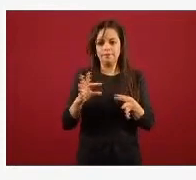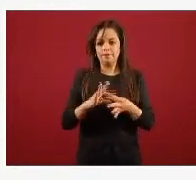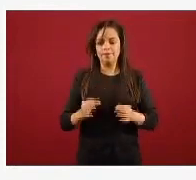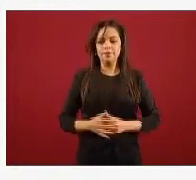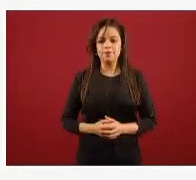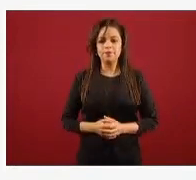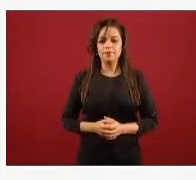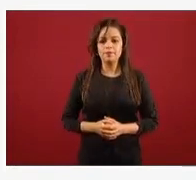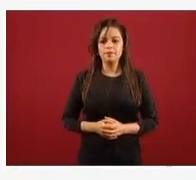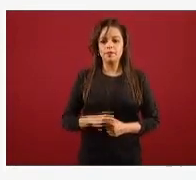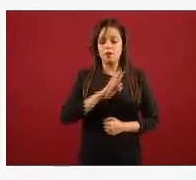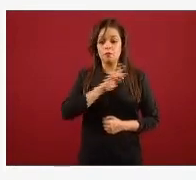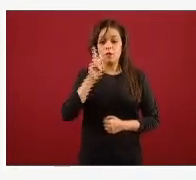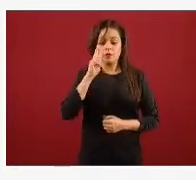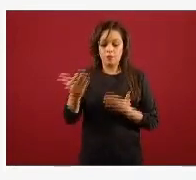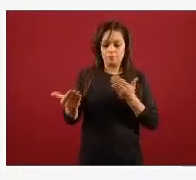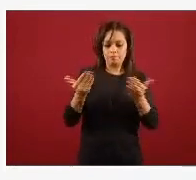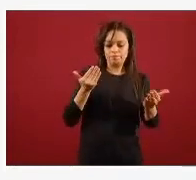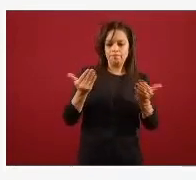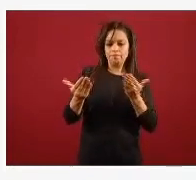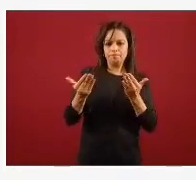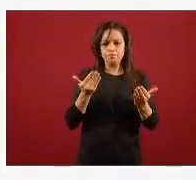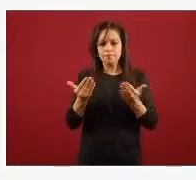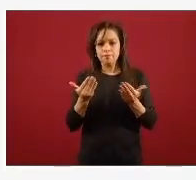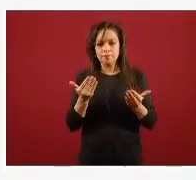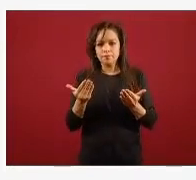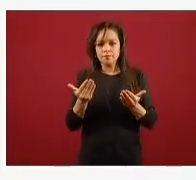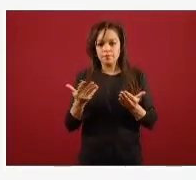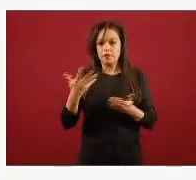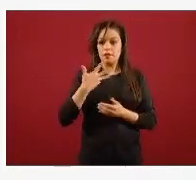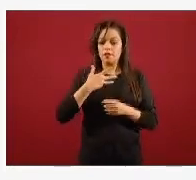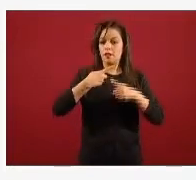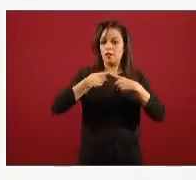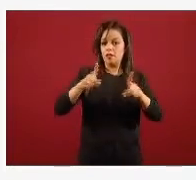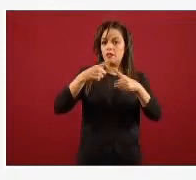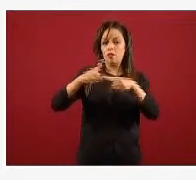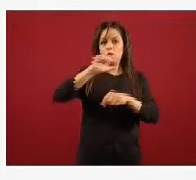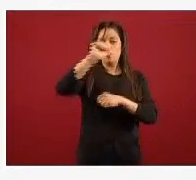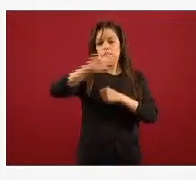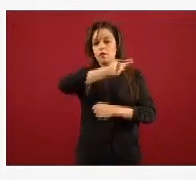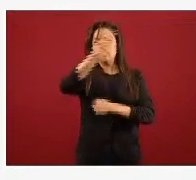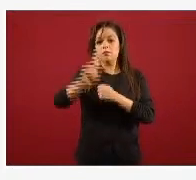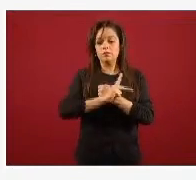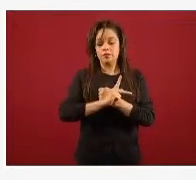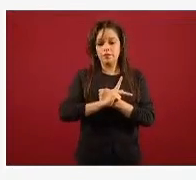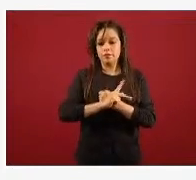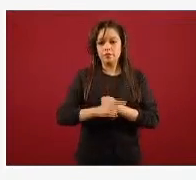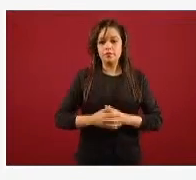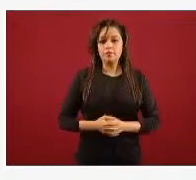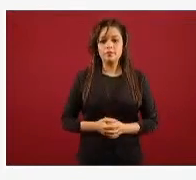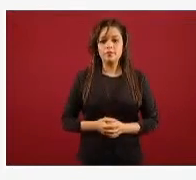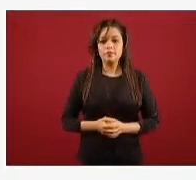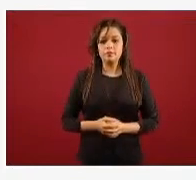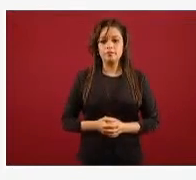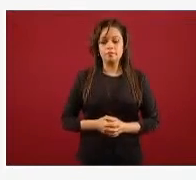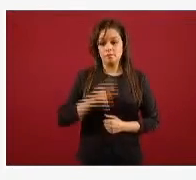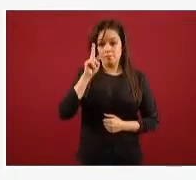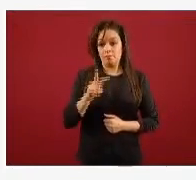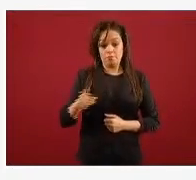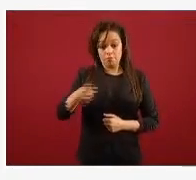se compara con la situación que han vivido otros países y situación que no queremos